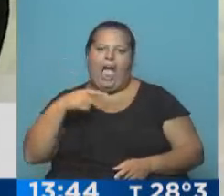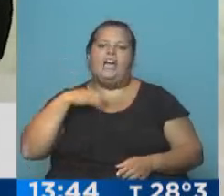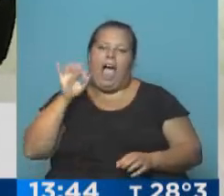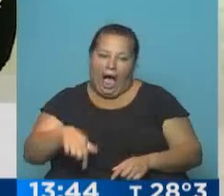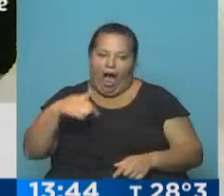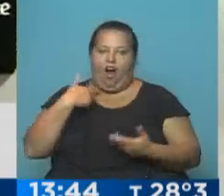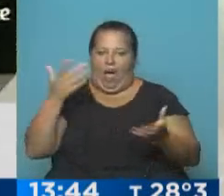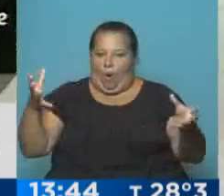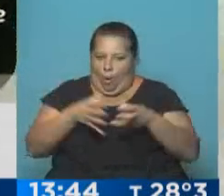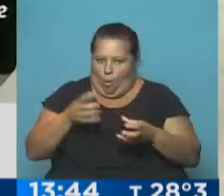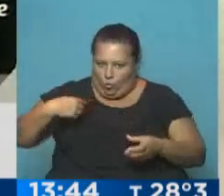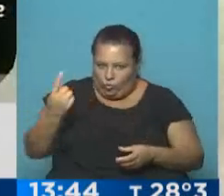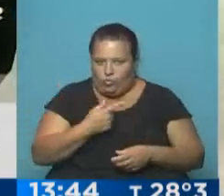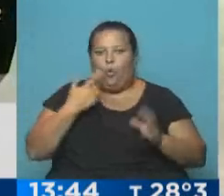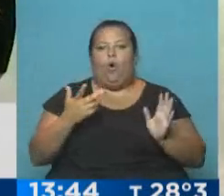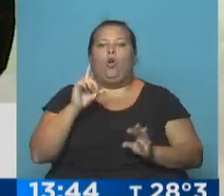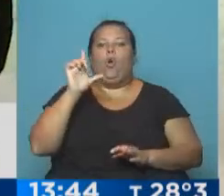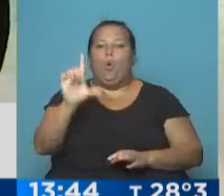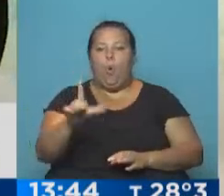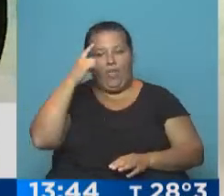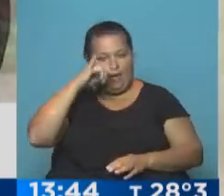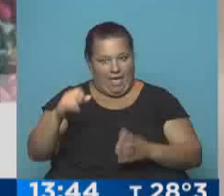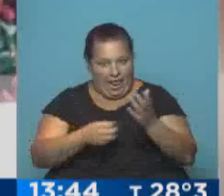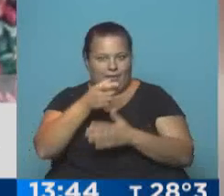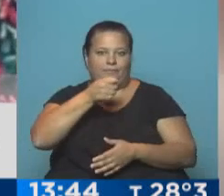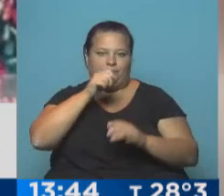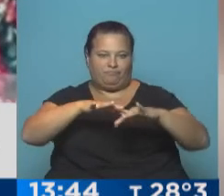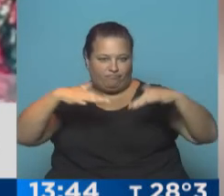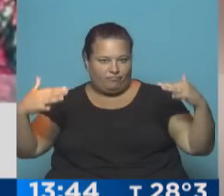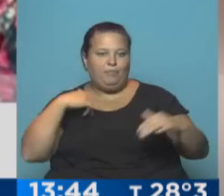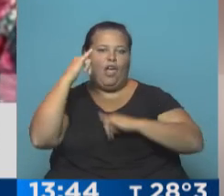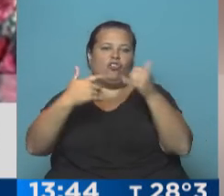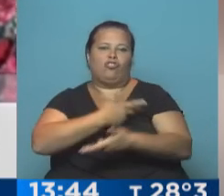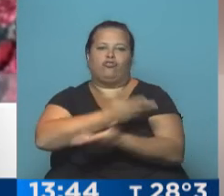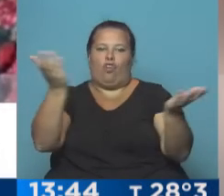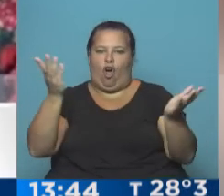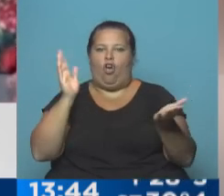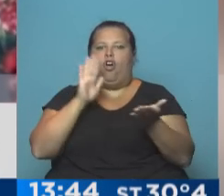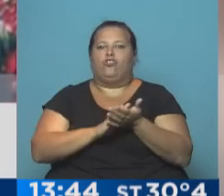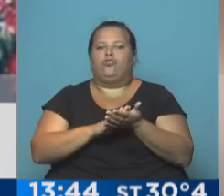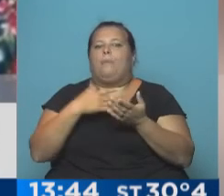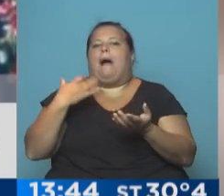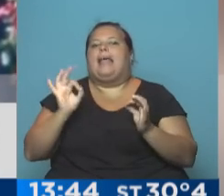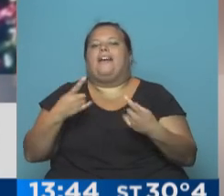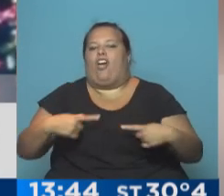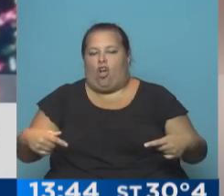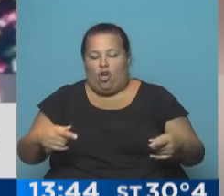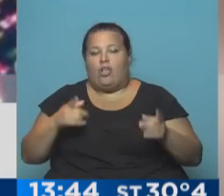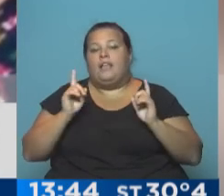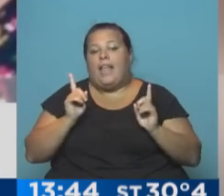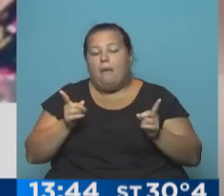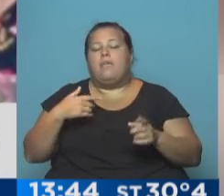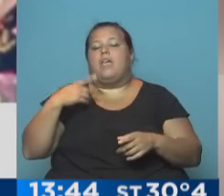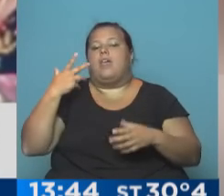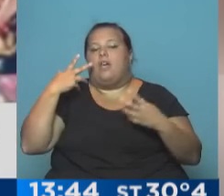ahora está ante nosotros Así que el lunes a las 10:30 de la mañana va a ser la conferencia para contarle a todo el mundo lo que haya que saber y mientras tanto